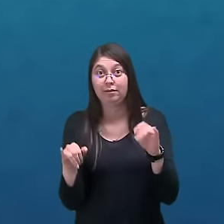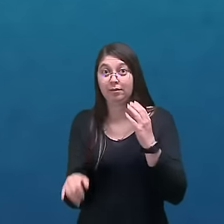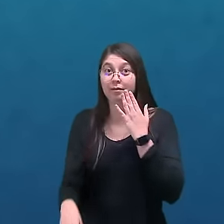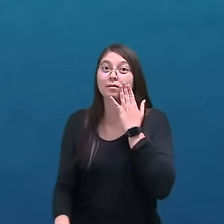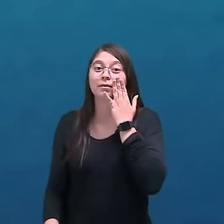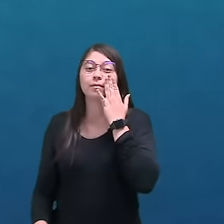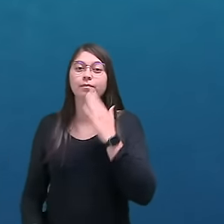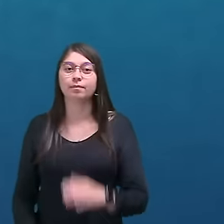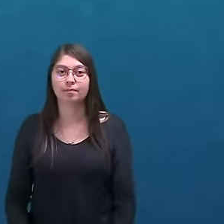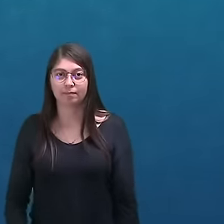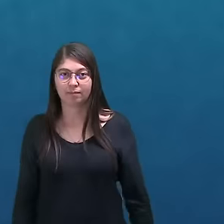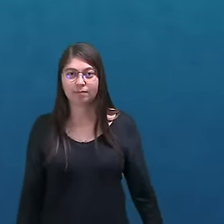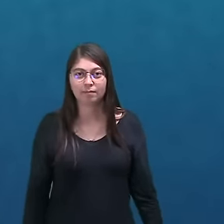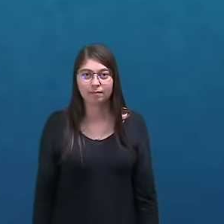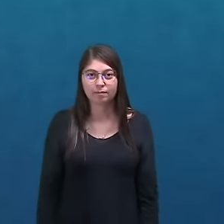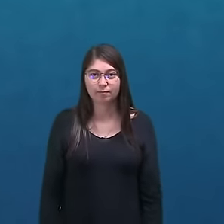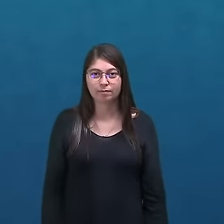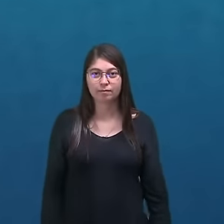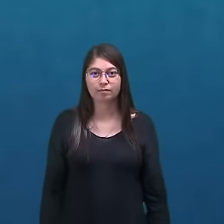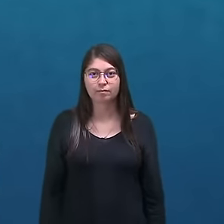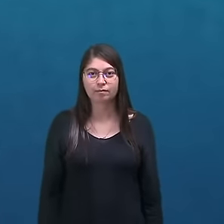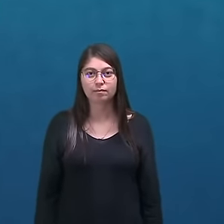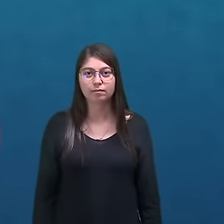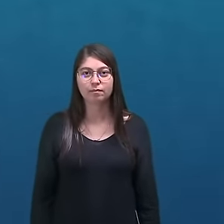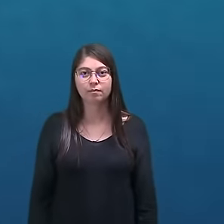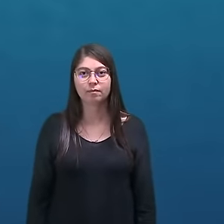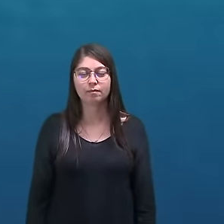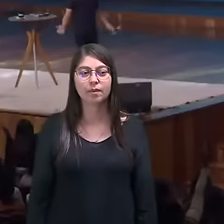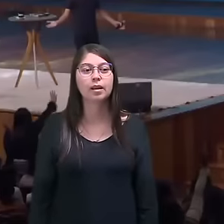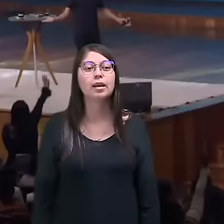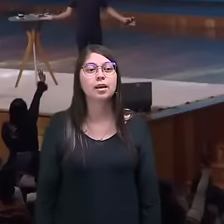tu garaje va a ficar pequeña.